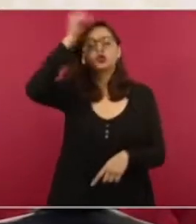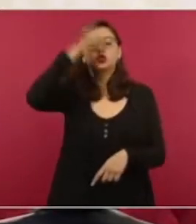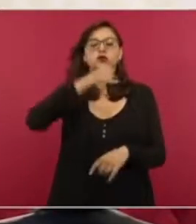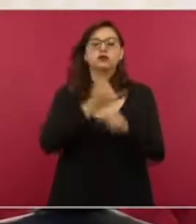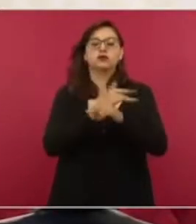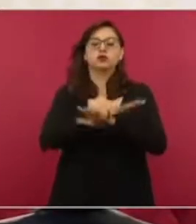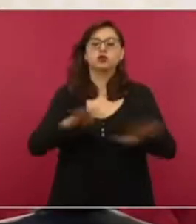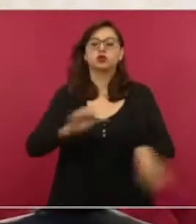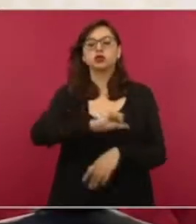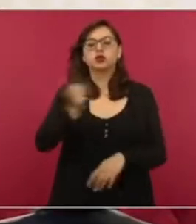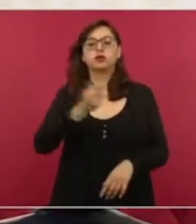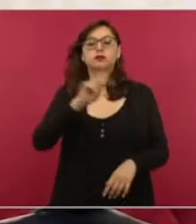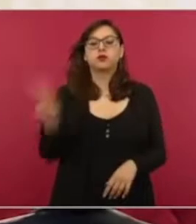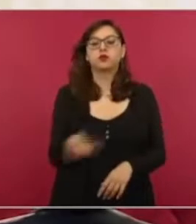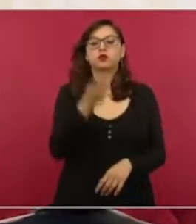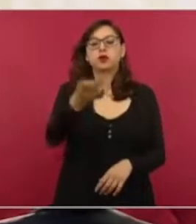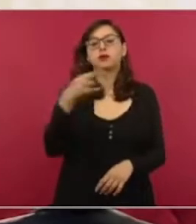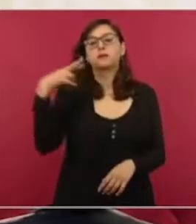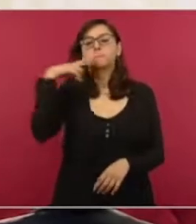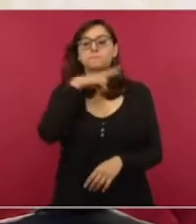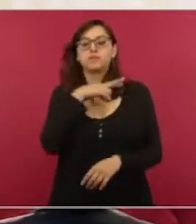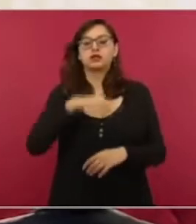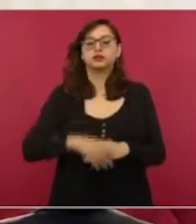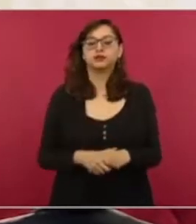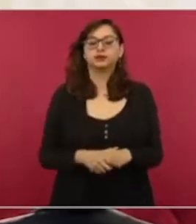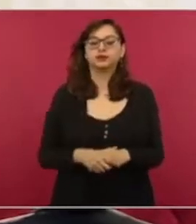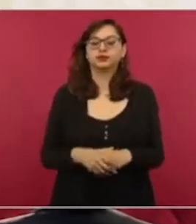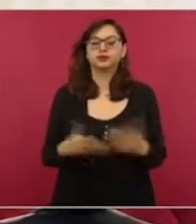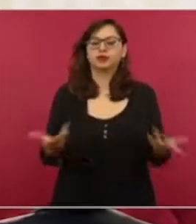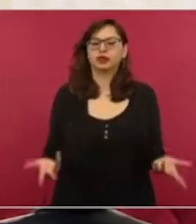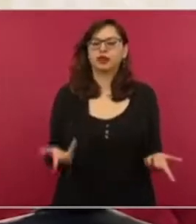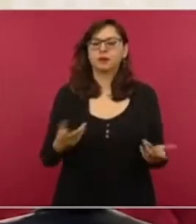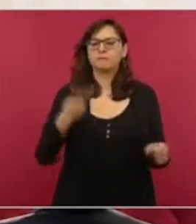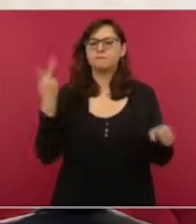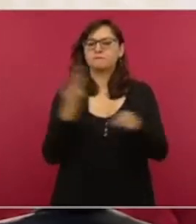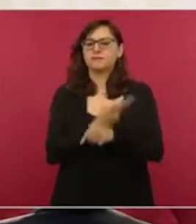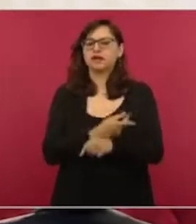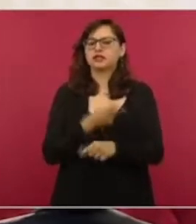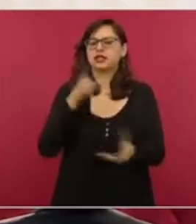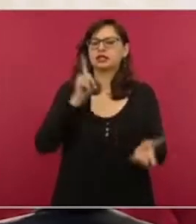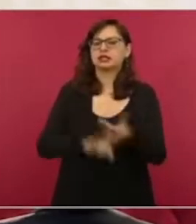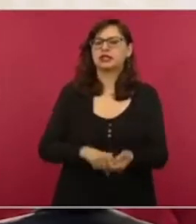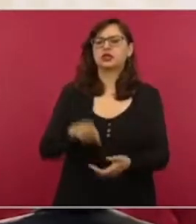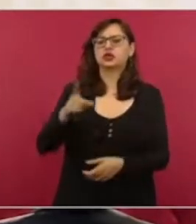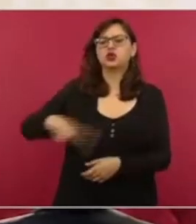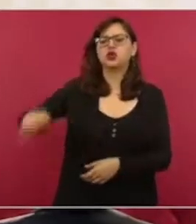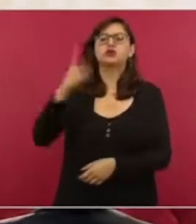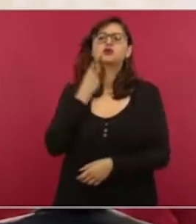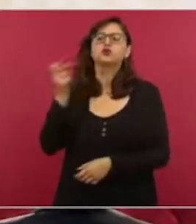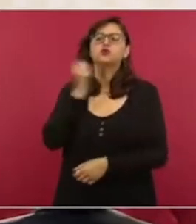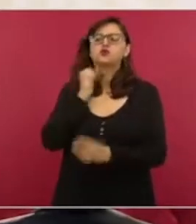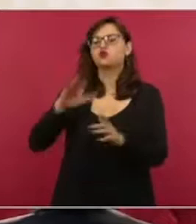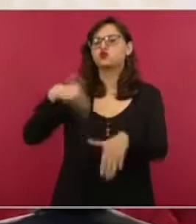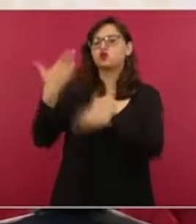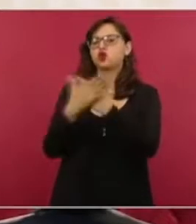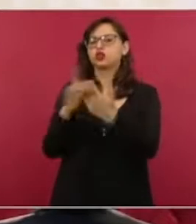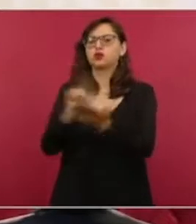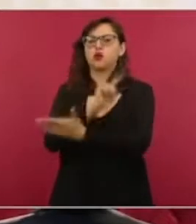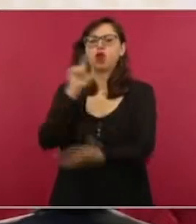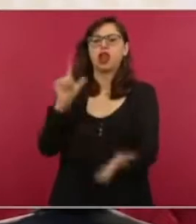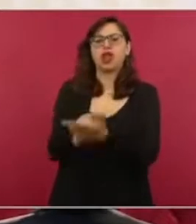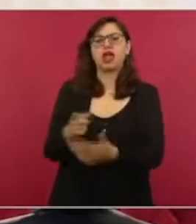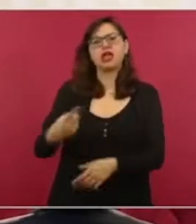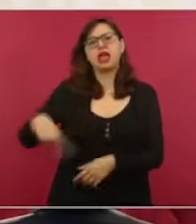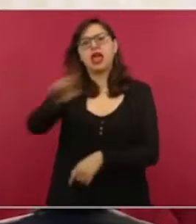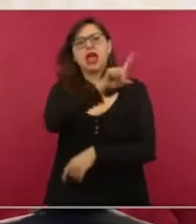muy rápidamente si tiene conocimiento de qué gobiernos extranjeros están haciendo este lobbying, este cabildeo que mencionó hace